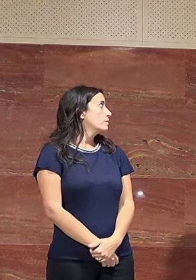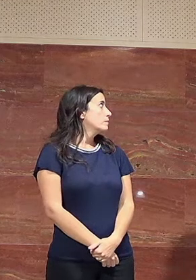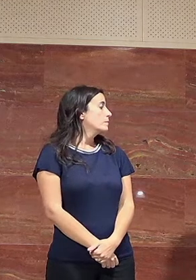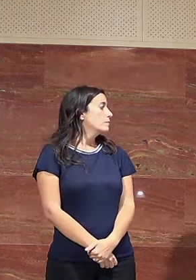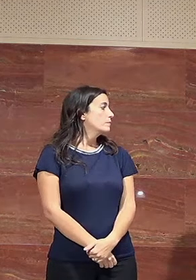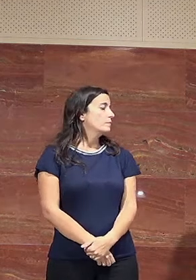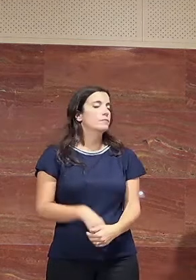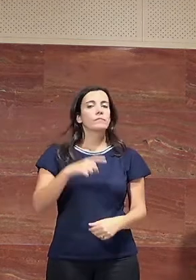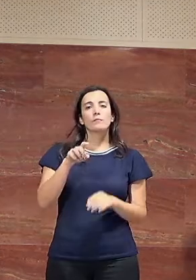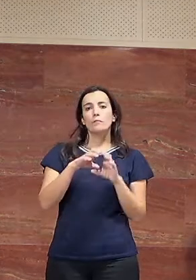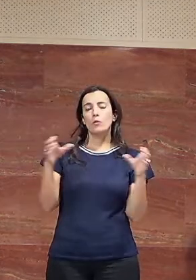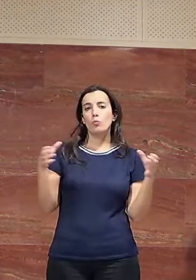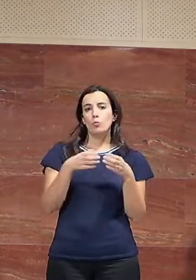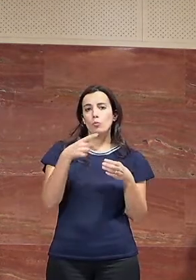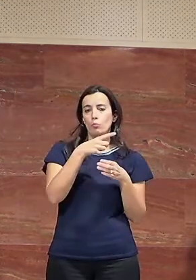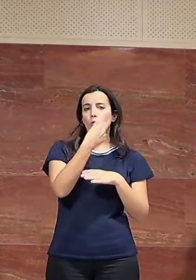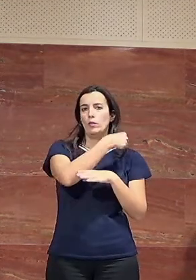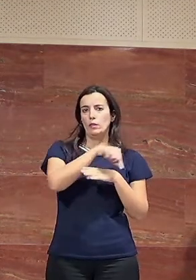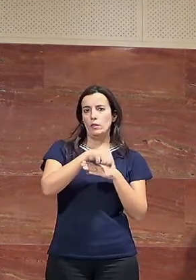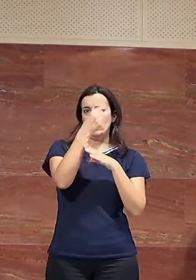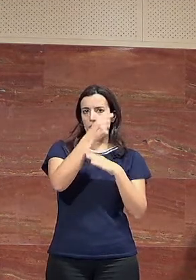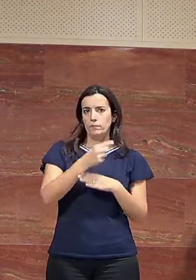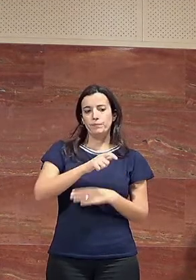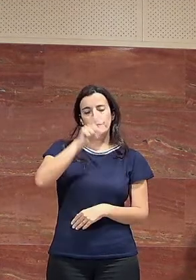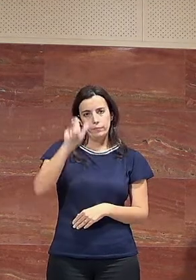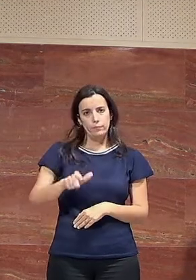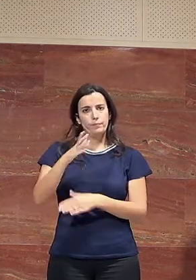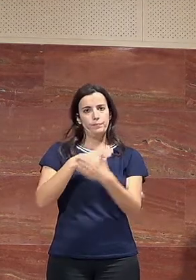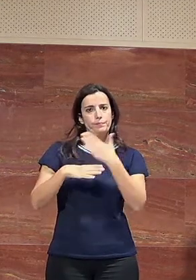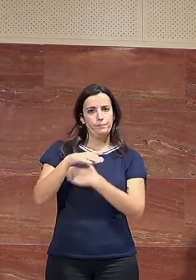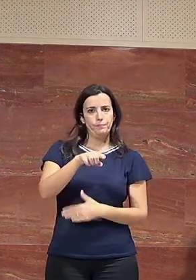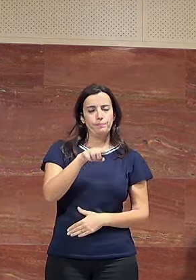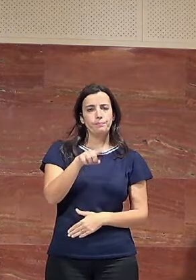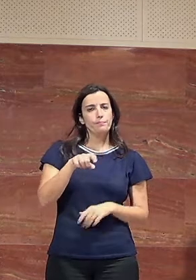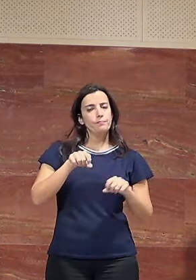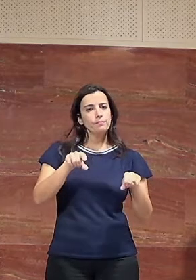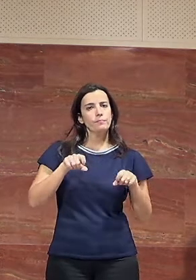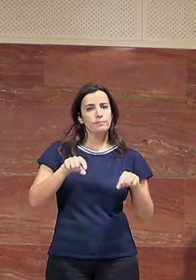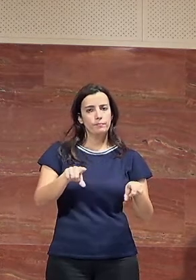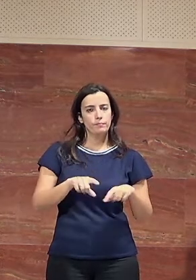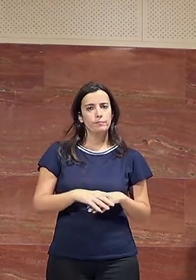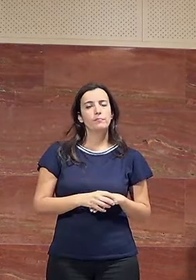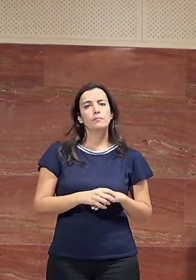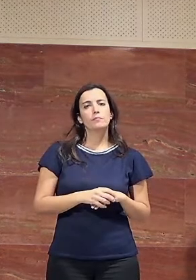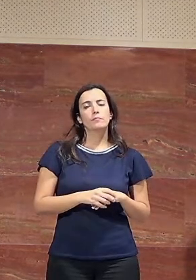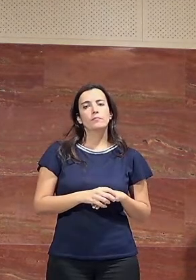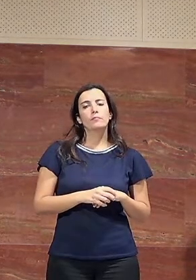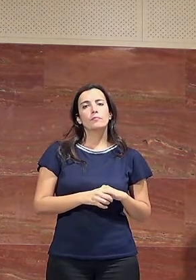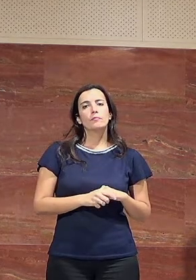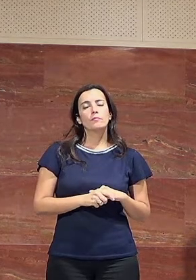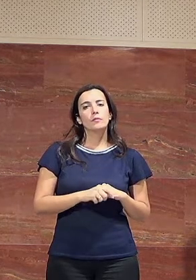Aquí veis a un grupo que está diseñando. Esta es una persona con una minusvalía que va en una silla de ruedas, esta señora más bajita que está